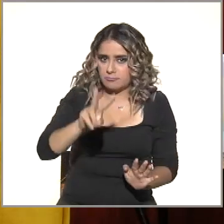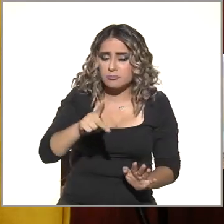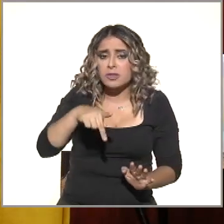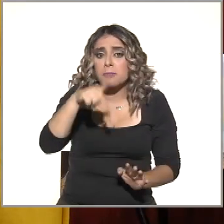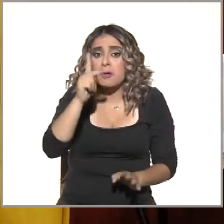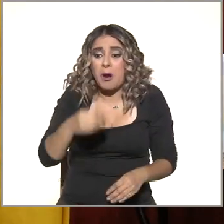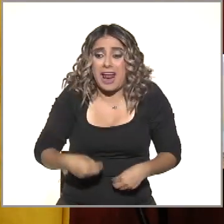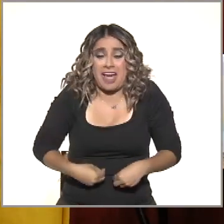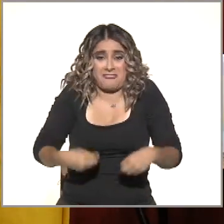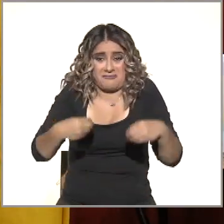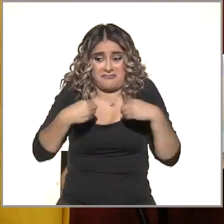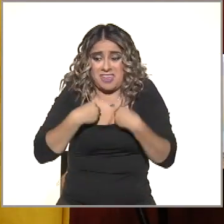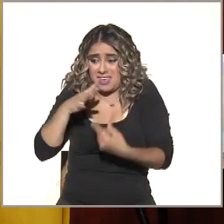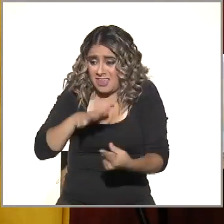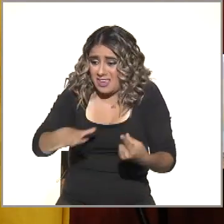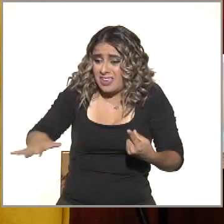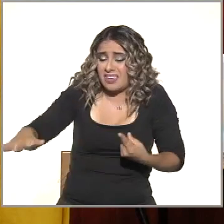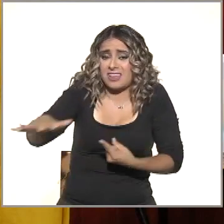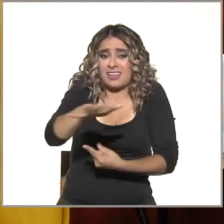vida social